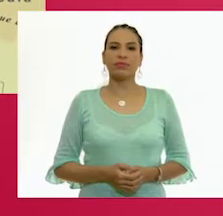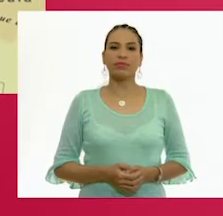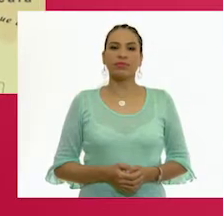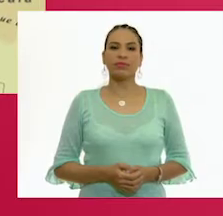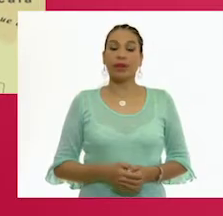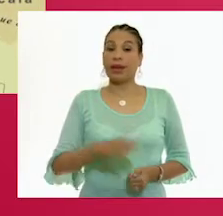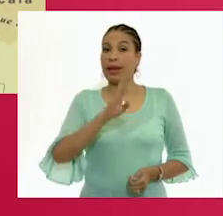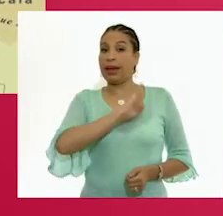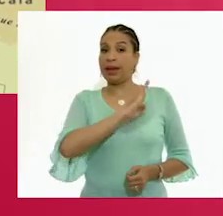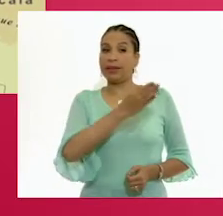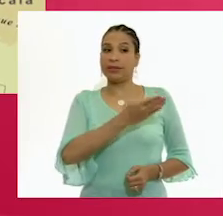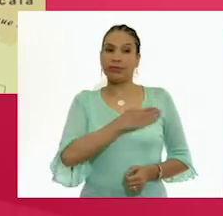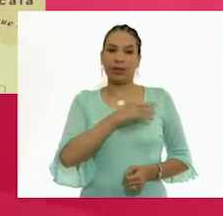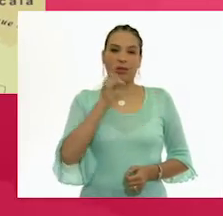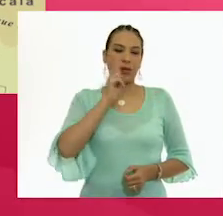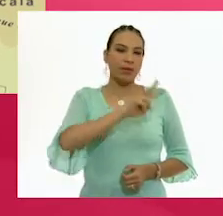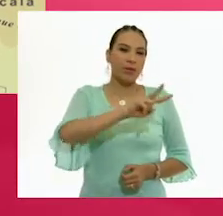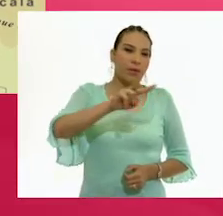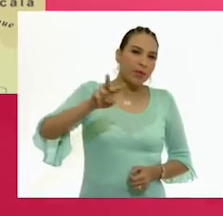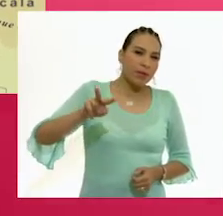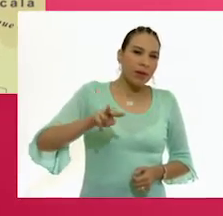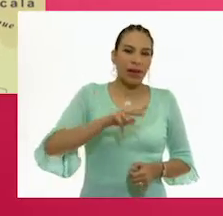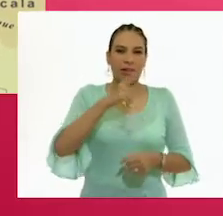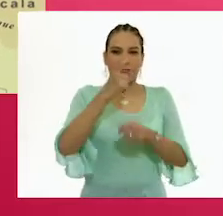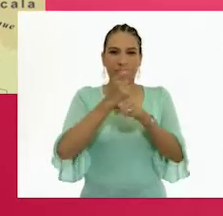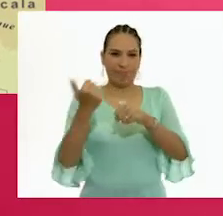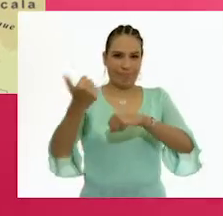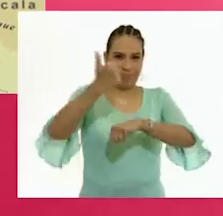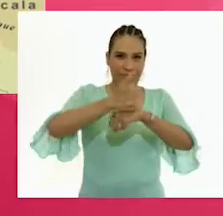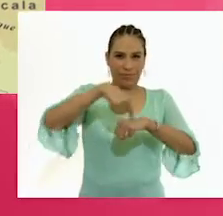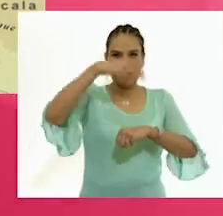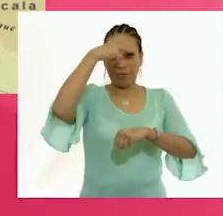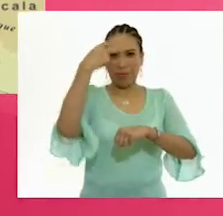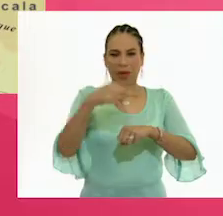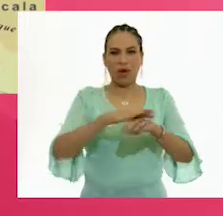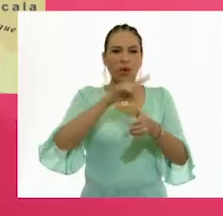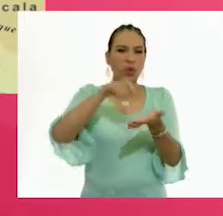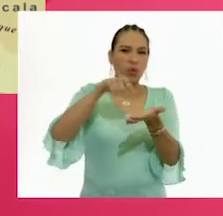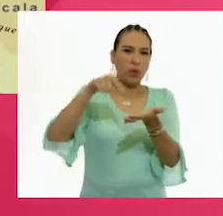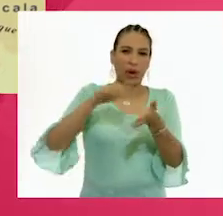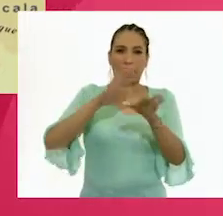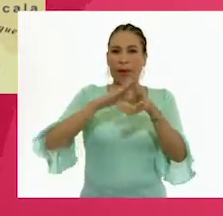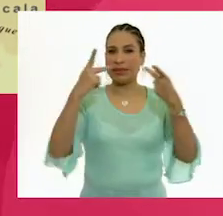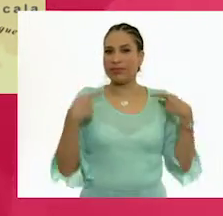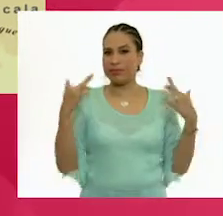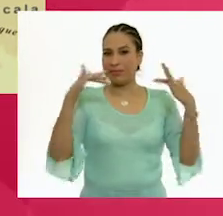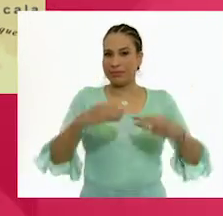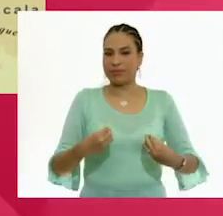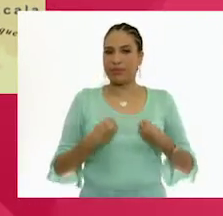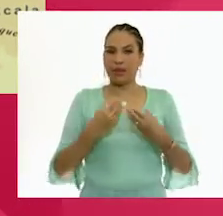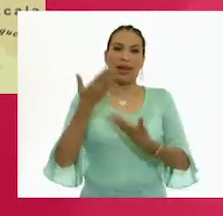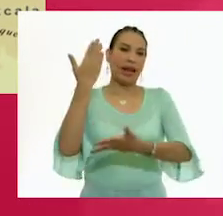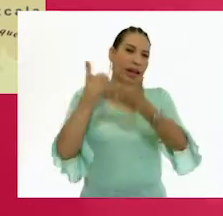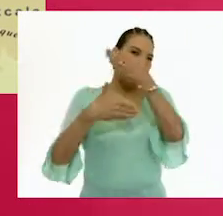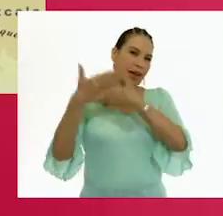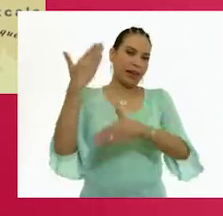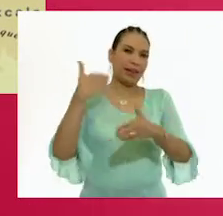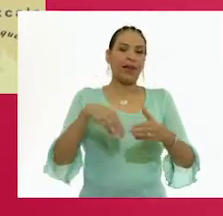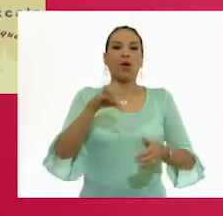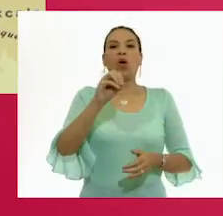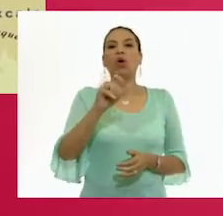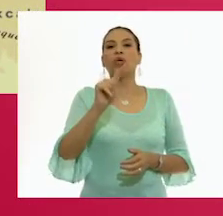Los españoles ubicaron sus primeros asentamientos en México en las zonas más pobladas. En aquel momento,